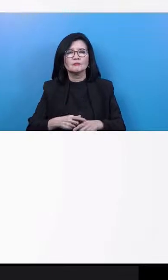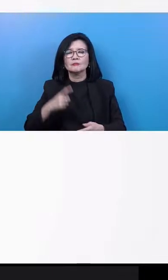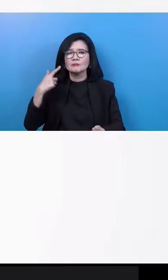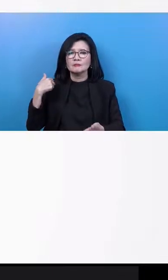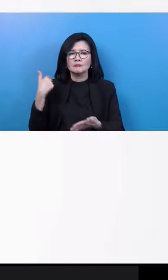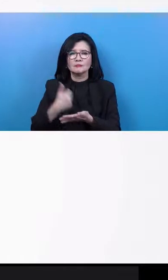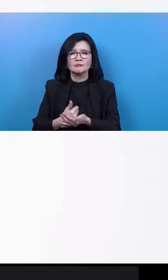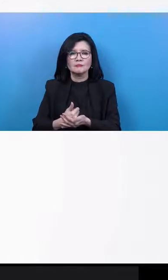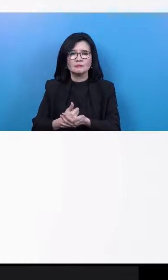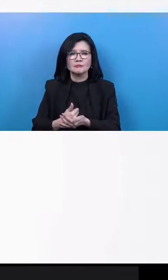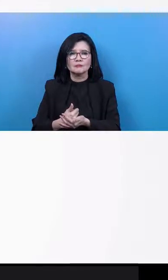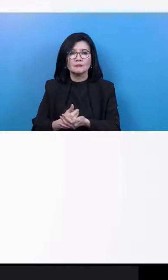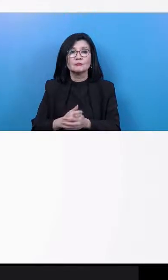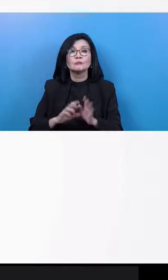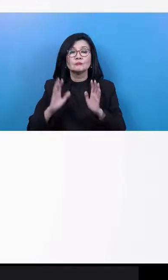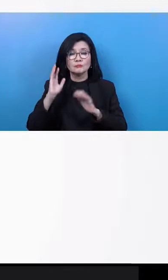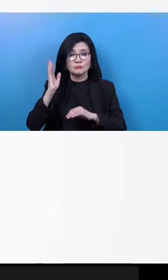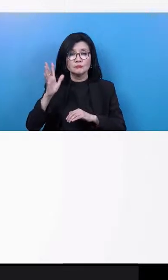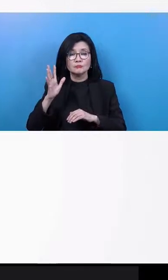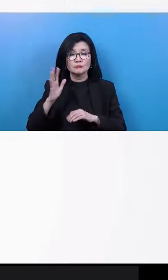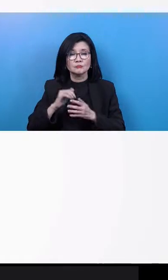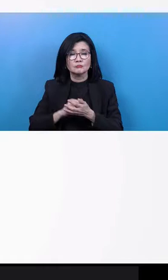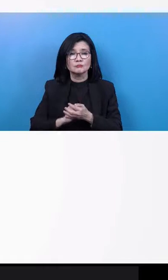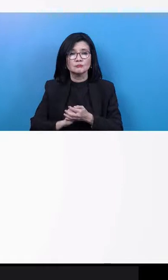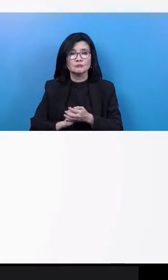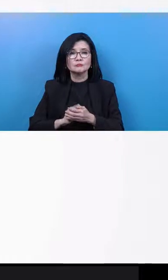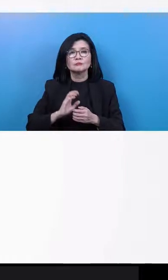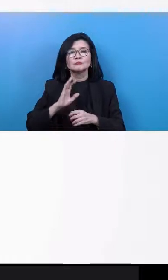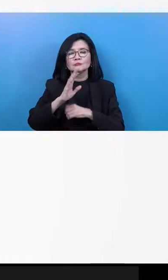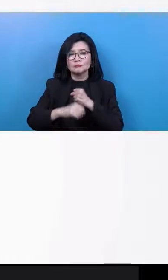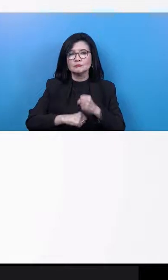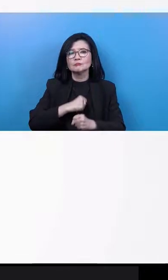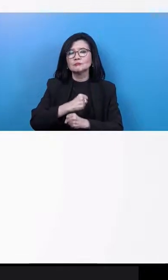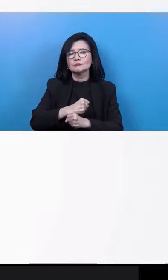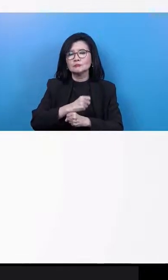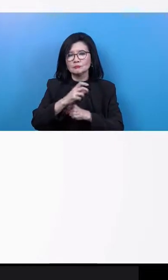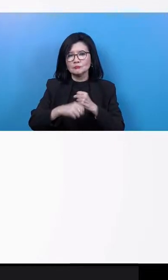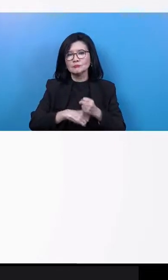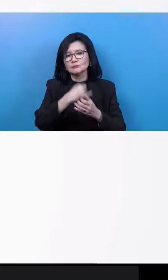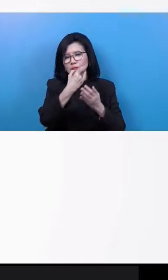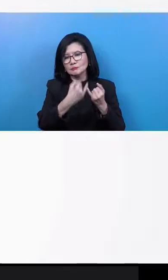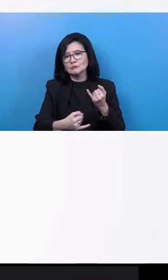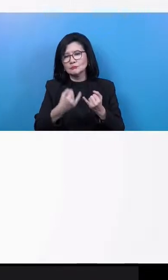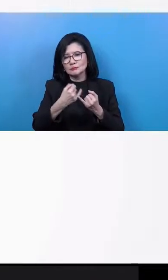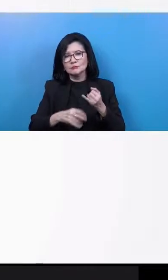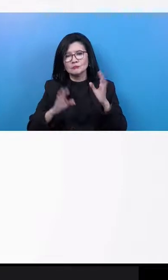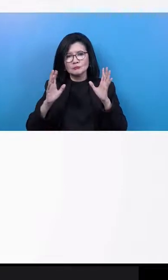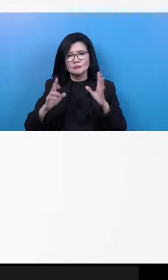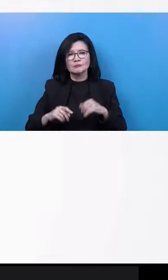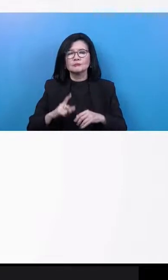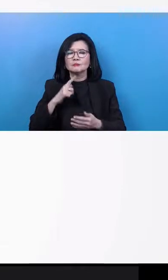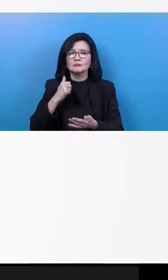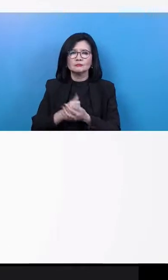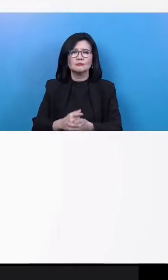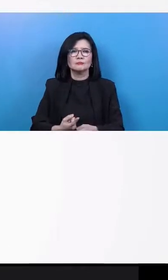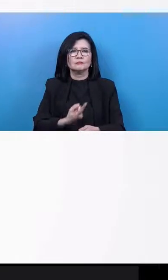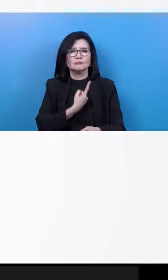la independencia del Poder Judicial, que ha marcado una diferencia, un antes y después. A esto se le